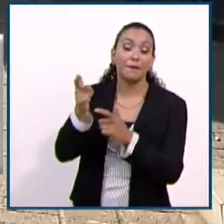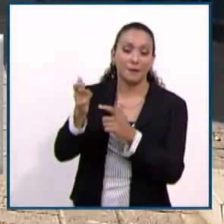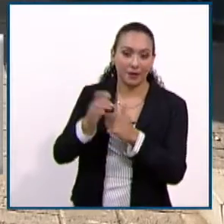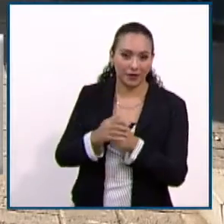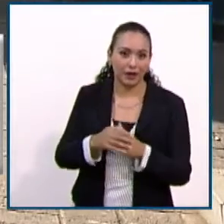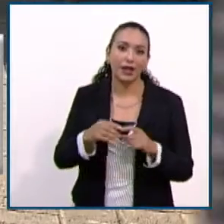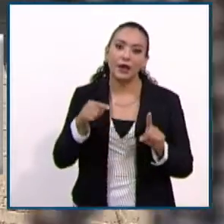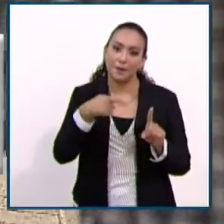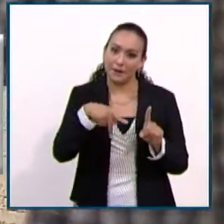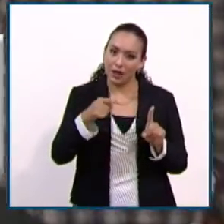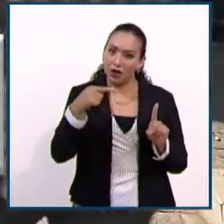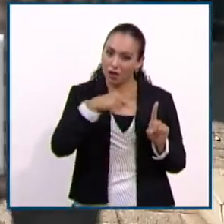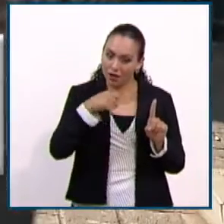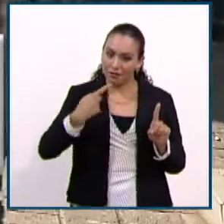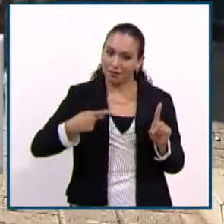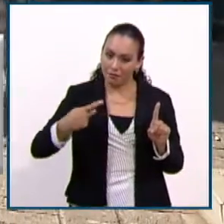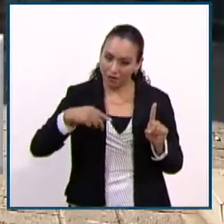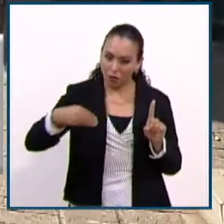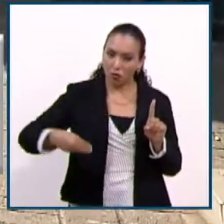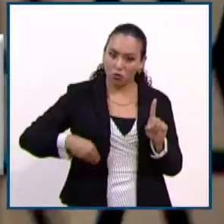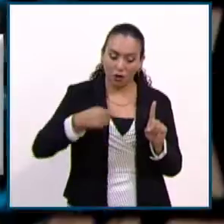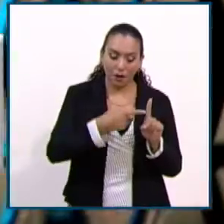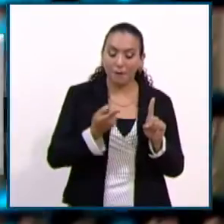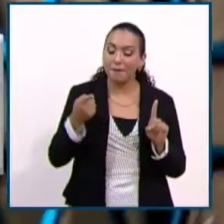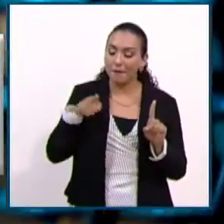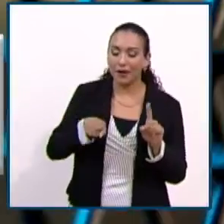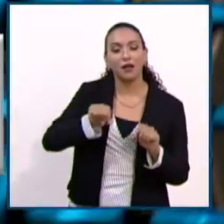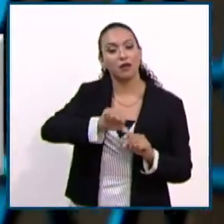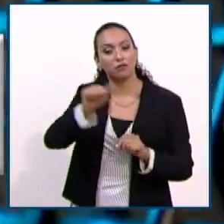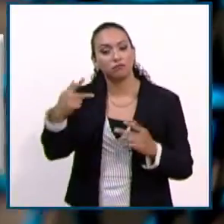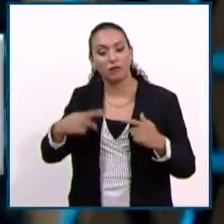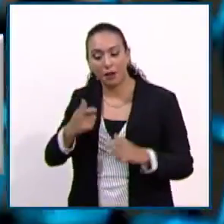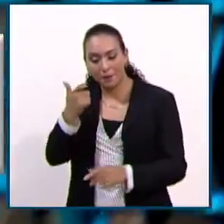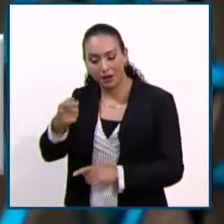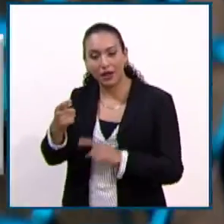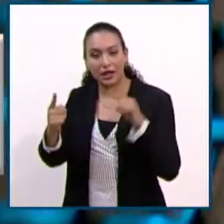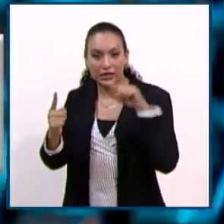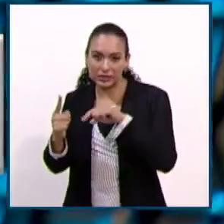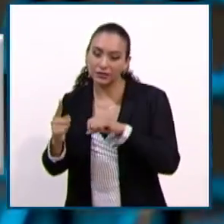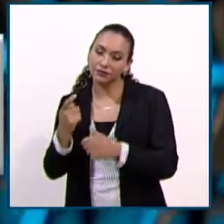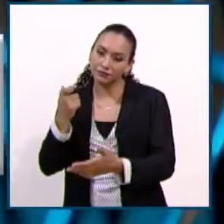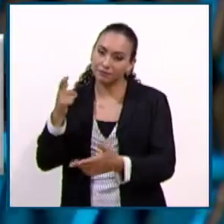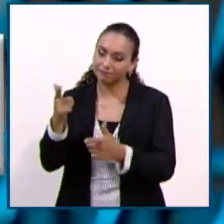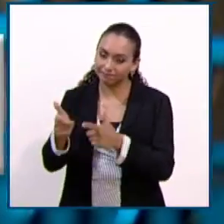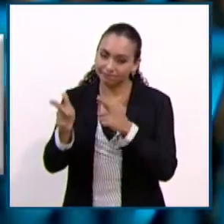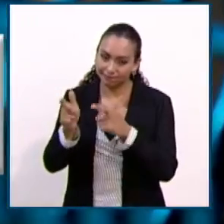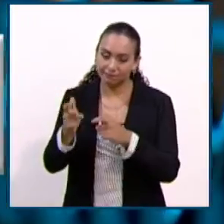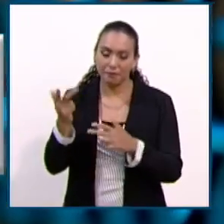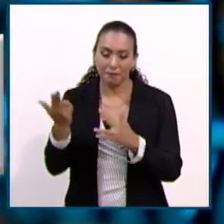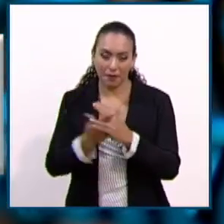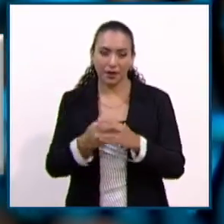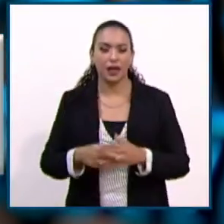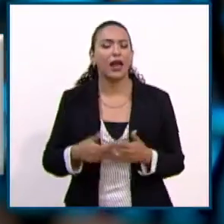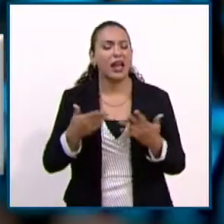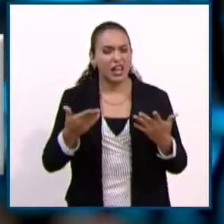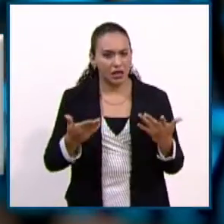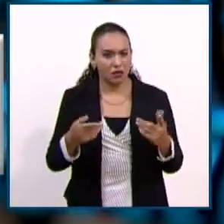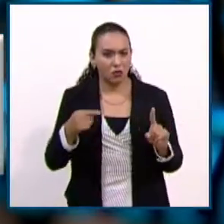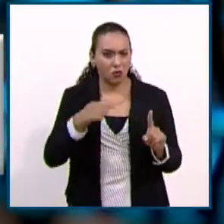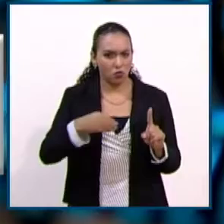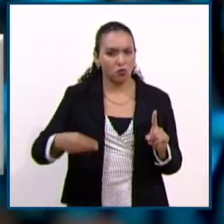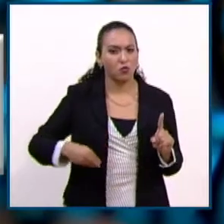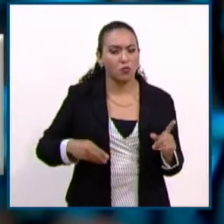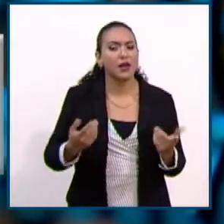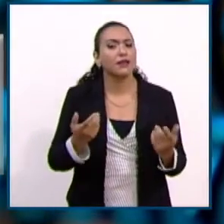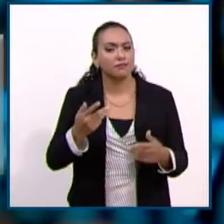artículo 136, fracción quinta de dicho código. Explicó que dicha sanción no es proporcional con las penas previstas para sancionar